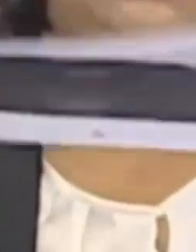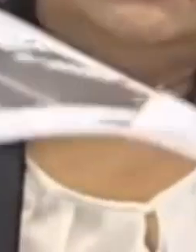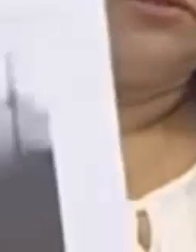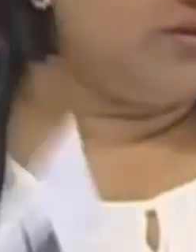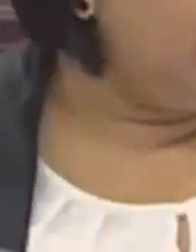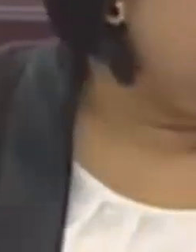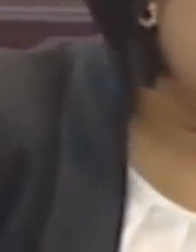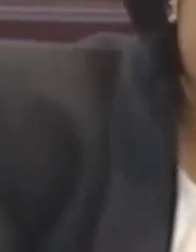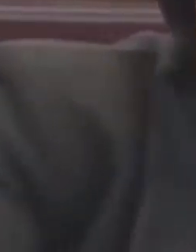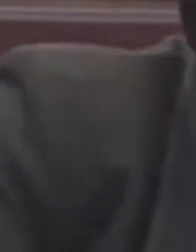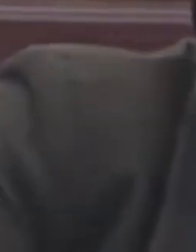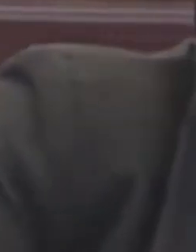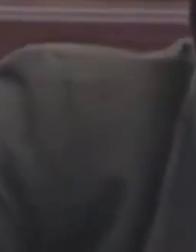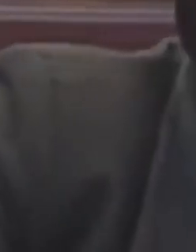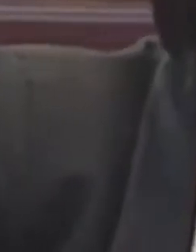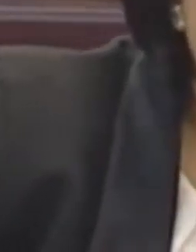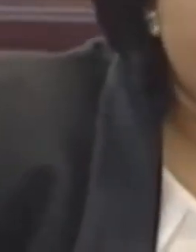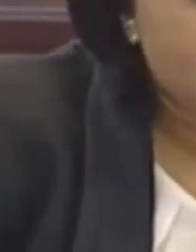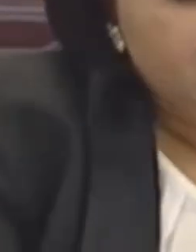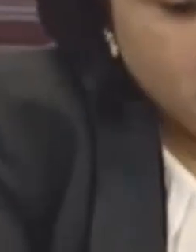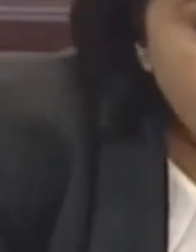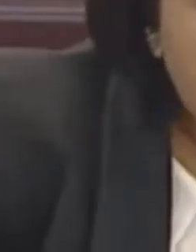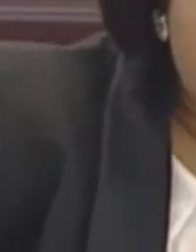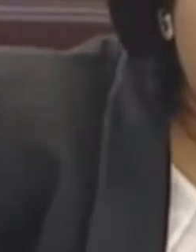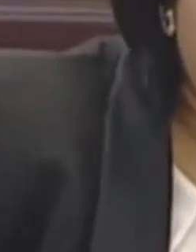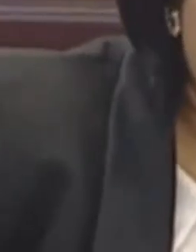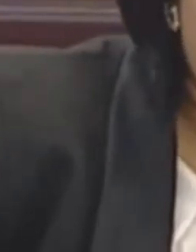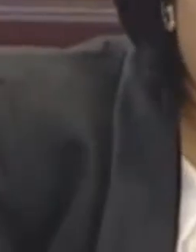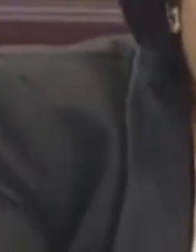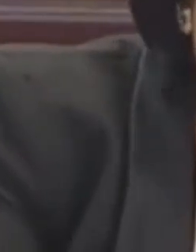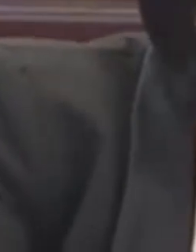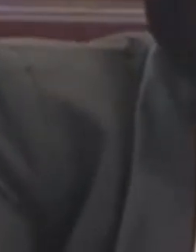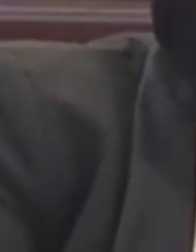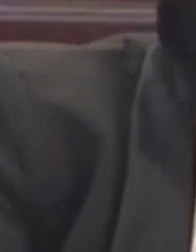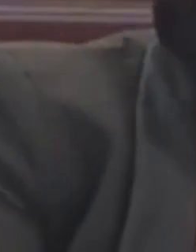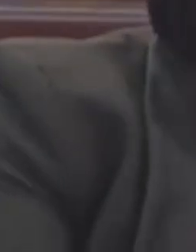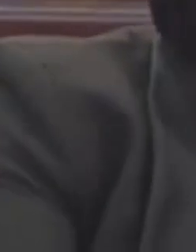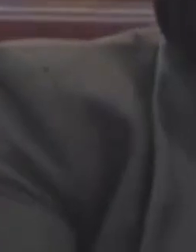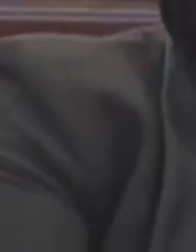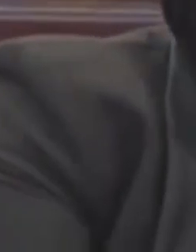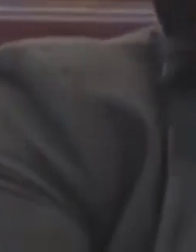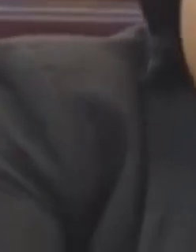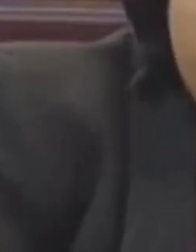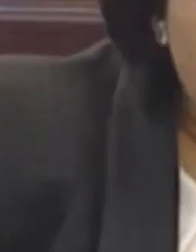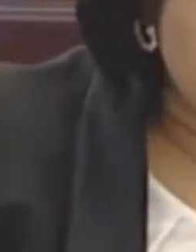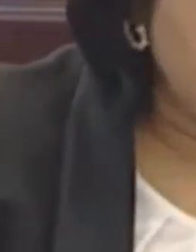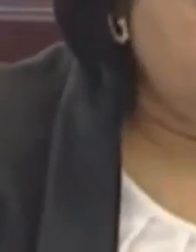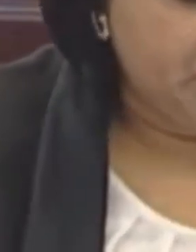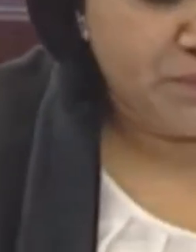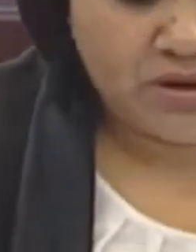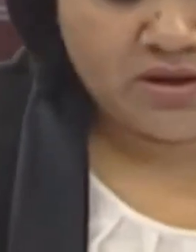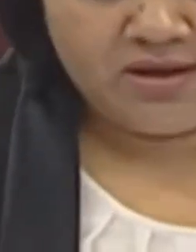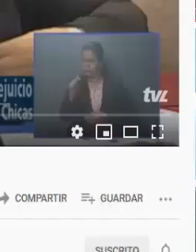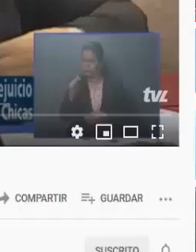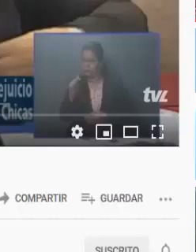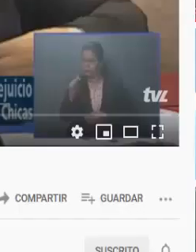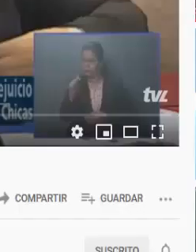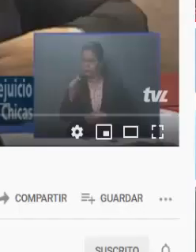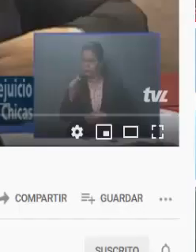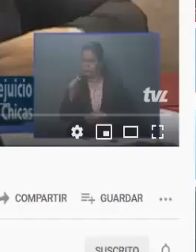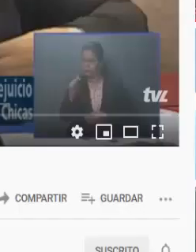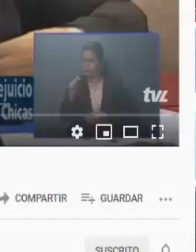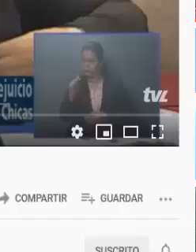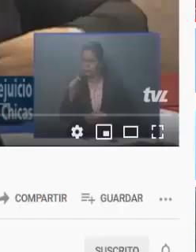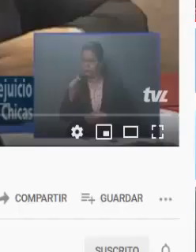del ministro de Hacienda, y no voy a seguir presentando las fotos, obviamente, también por eso.